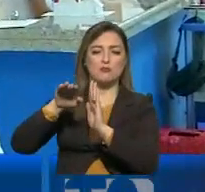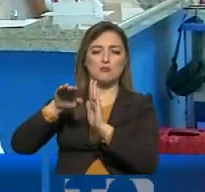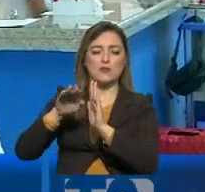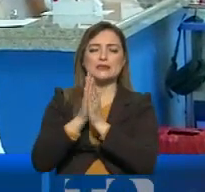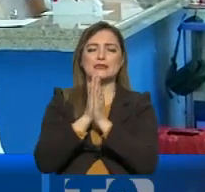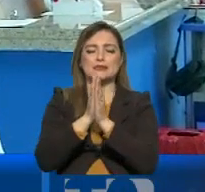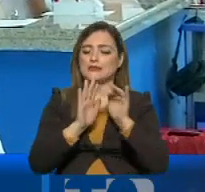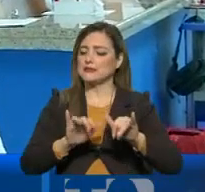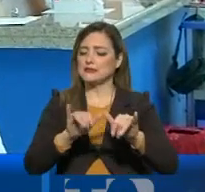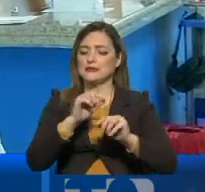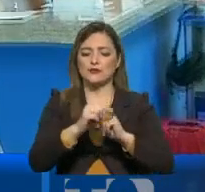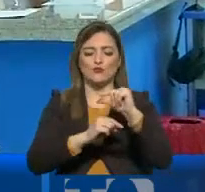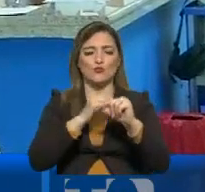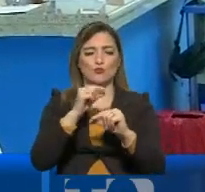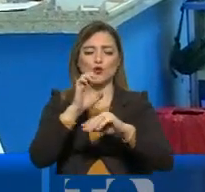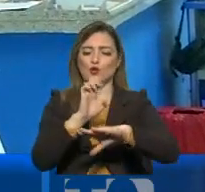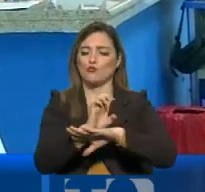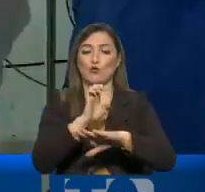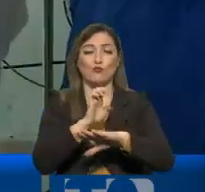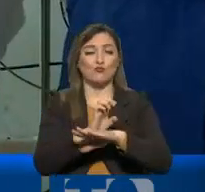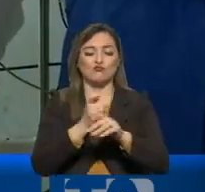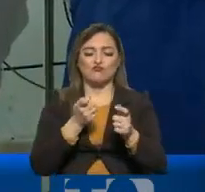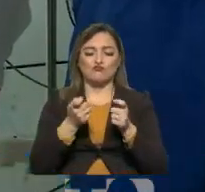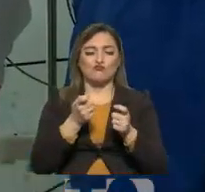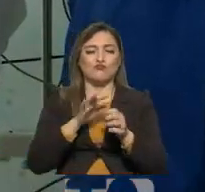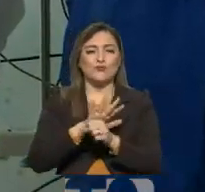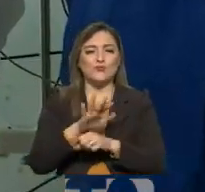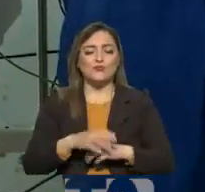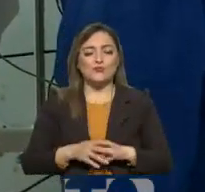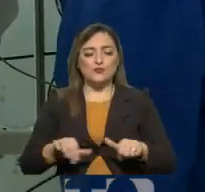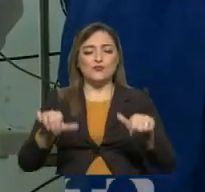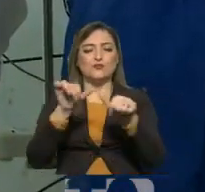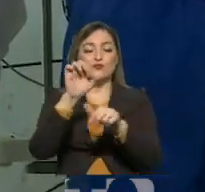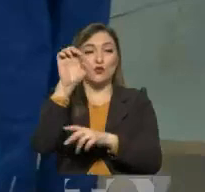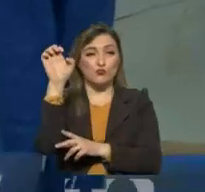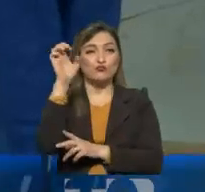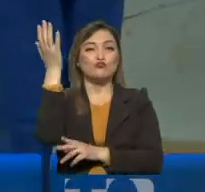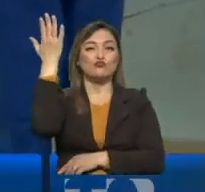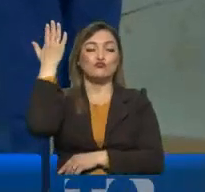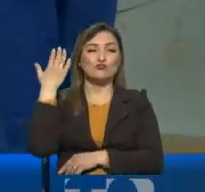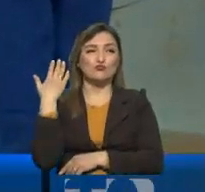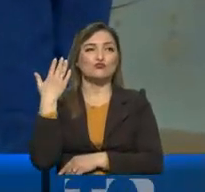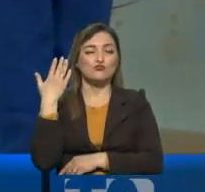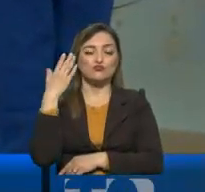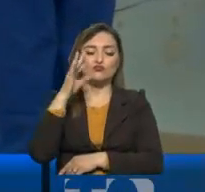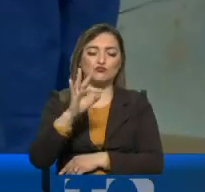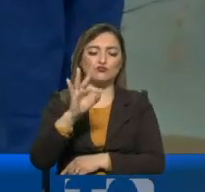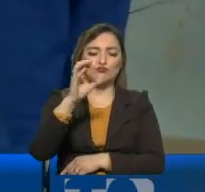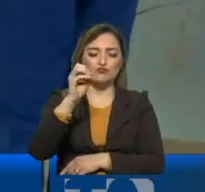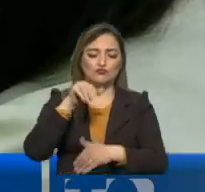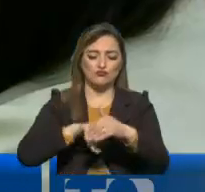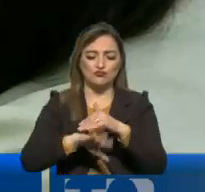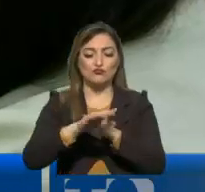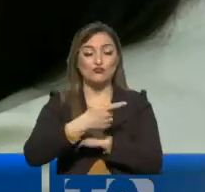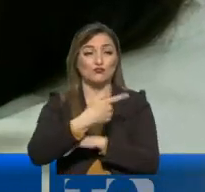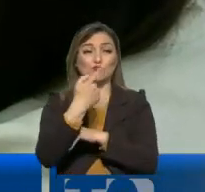poder decir que poco a poco nuestro país está controlando el COVID. En el área de emergencias del hospital Los Ceibos, semanas atrás se registraron hasta 90 ingresos